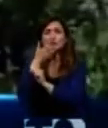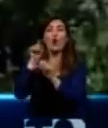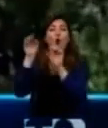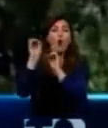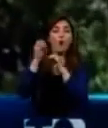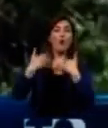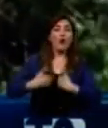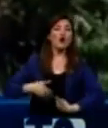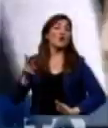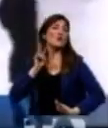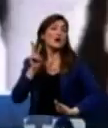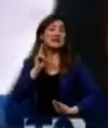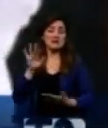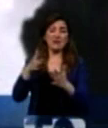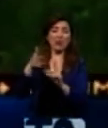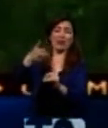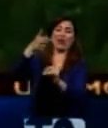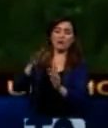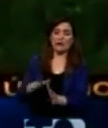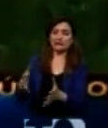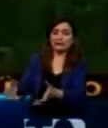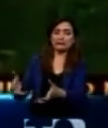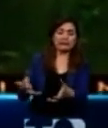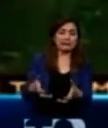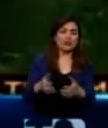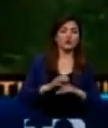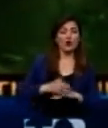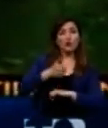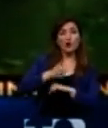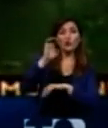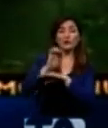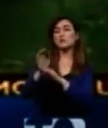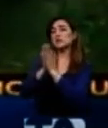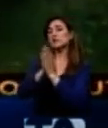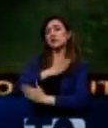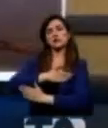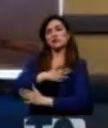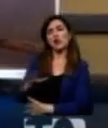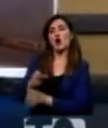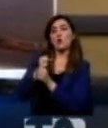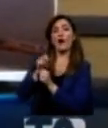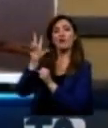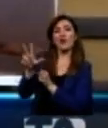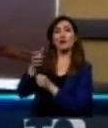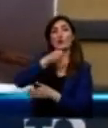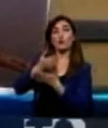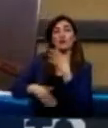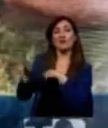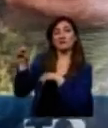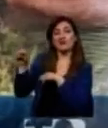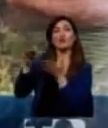de cuerpos de víctimas, y a ellos están acudiendo las autoridades ecuatorianas para la recuperación de los cuerpos de